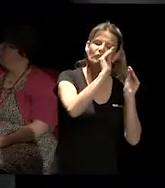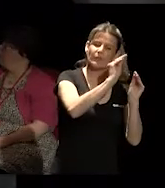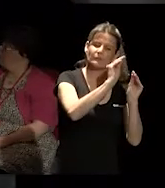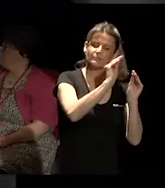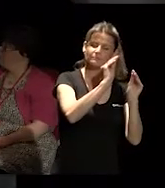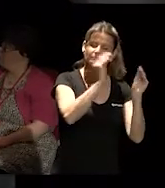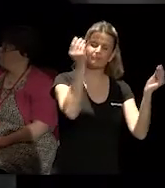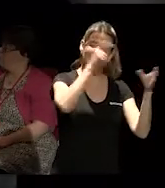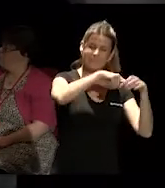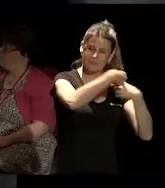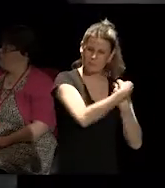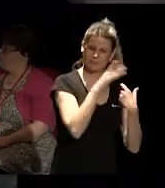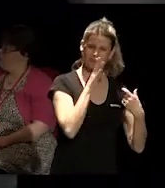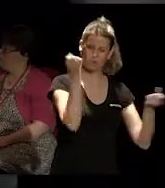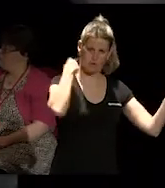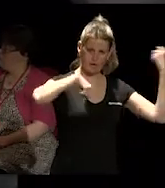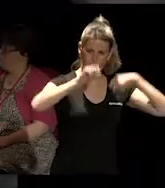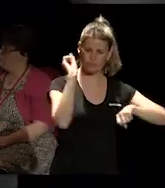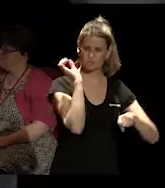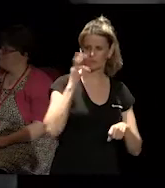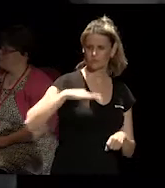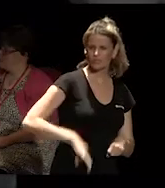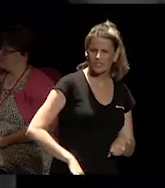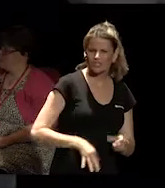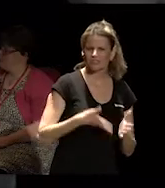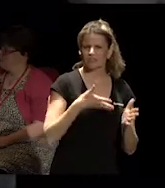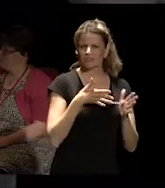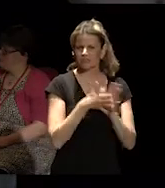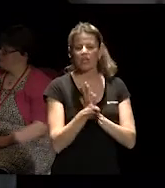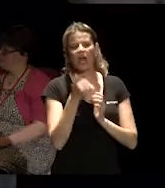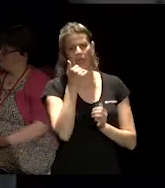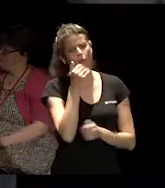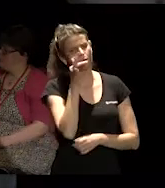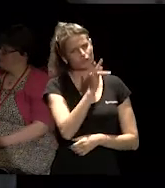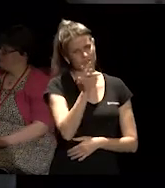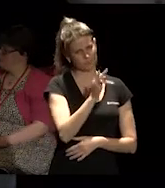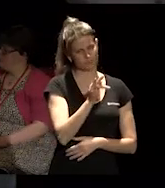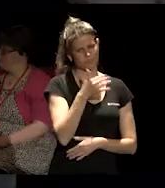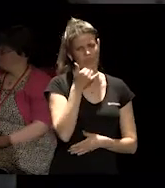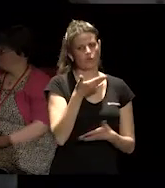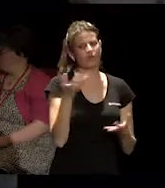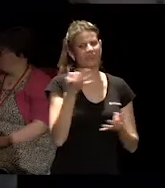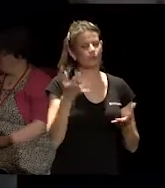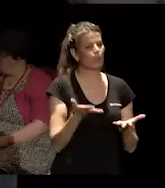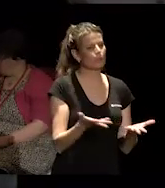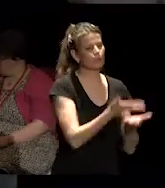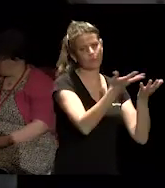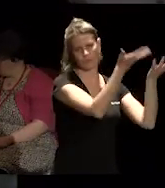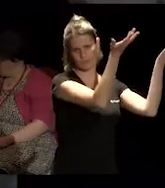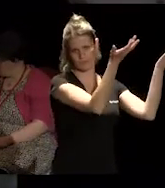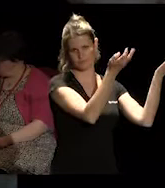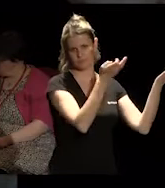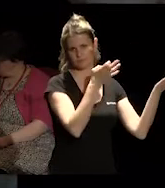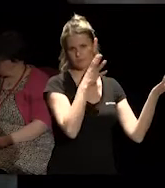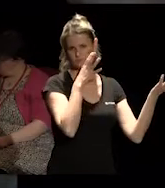participantes, me gustaría valorarlo como algo muy positivo, algo a promover, porque significa la